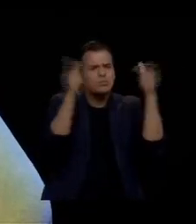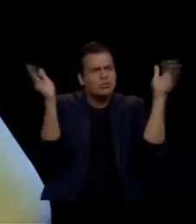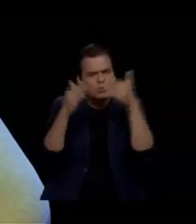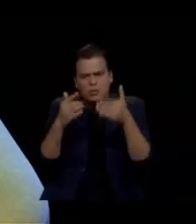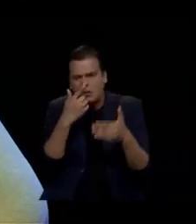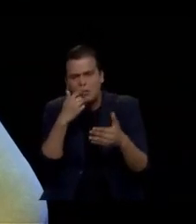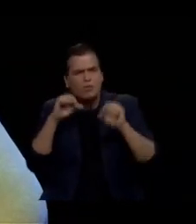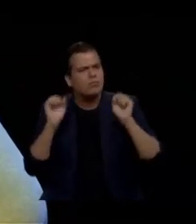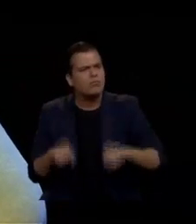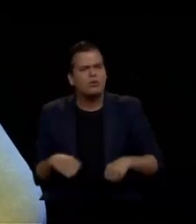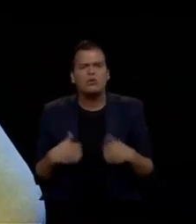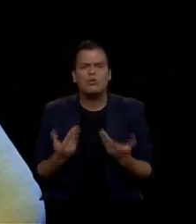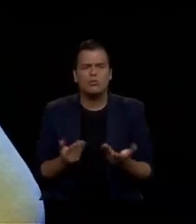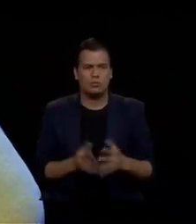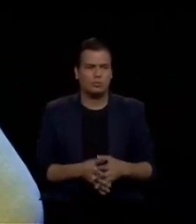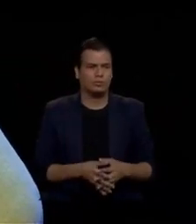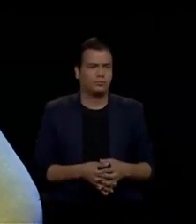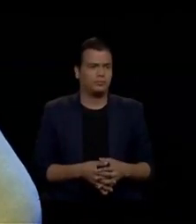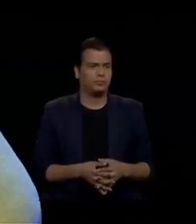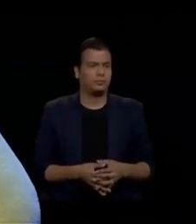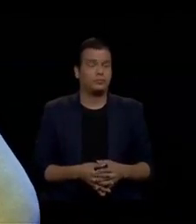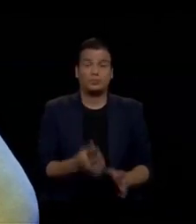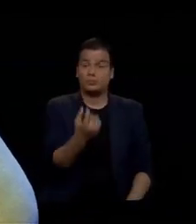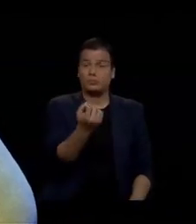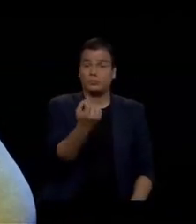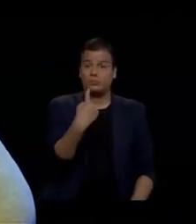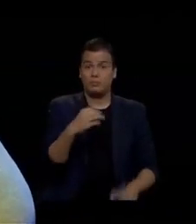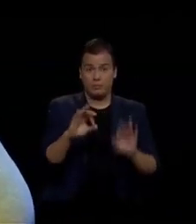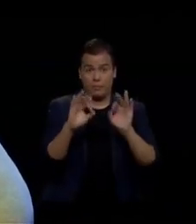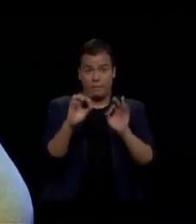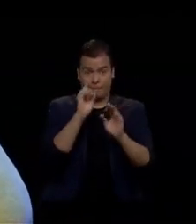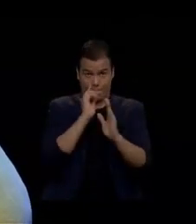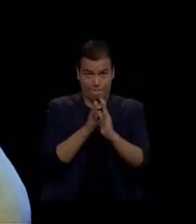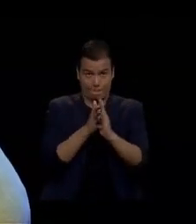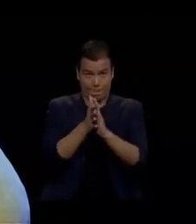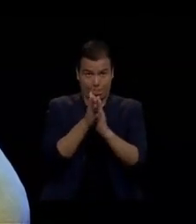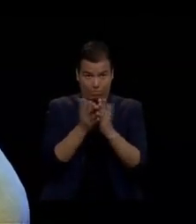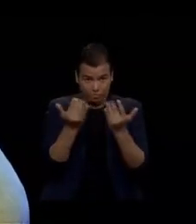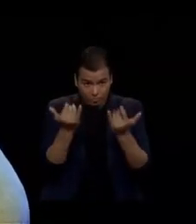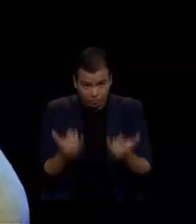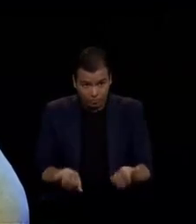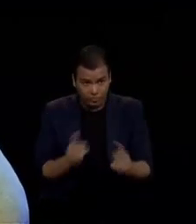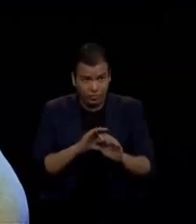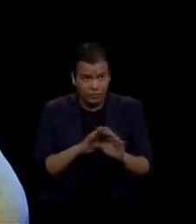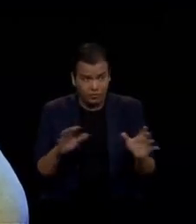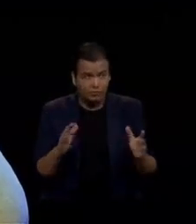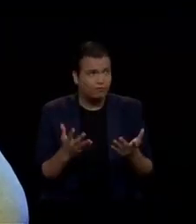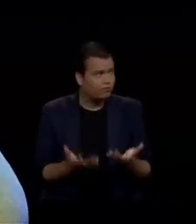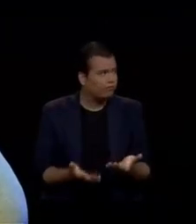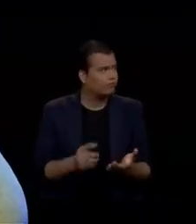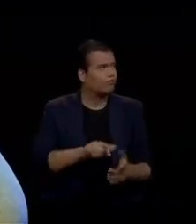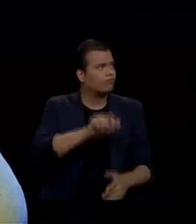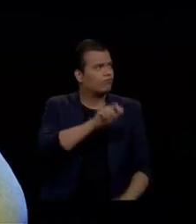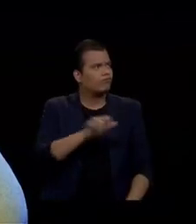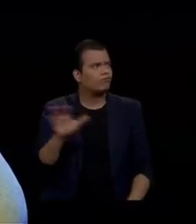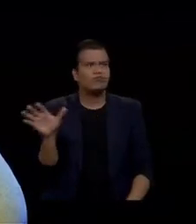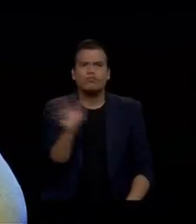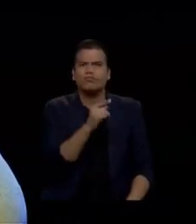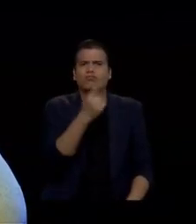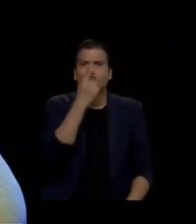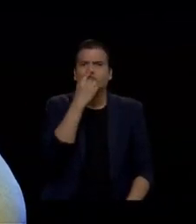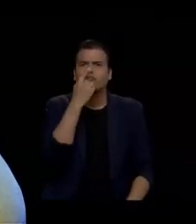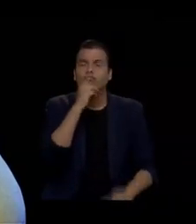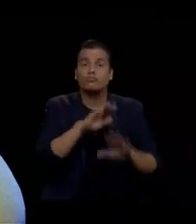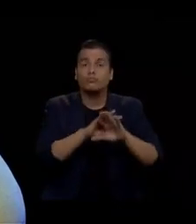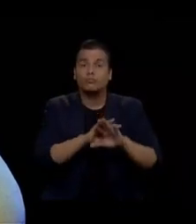muchísimas gracias luis felipe por esa pregunta tan importante porque todo esto que estamos contando queremos que toda la población lo conozca así